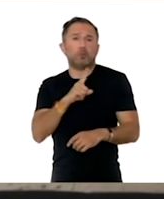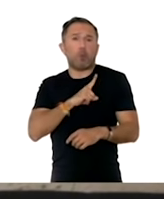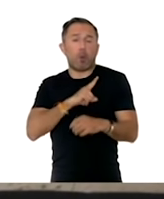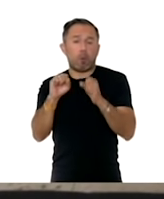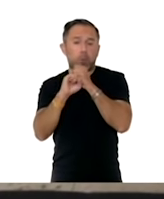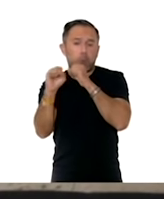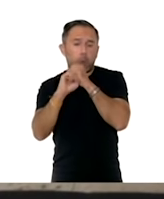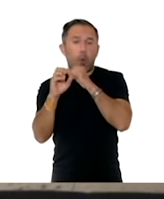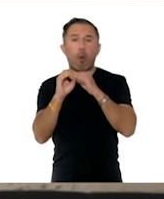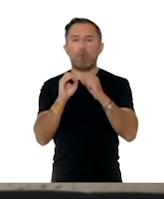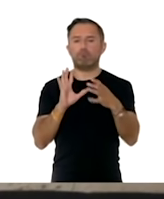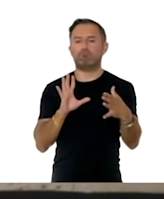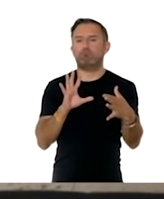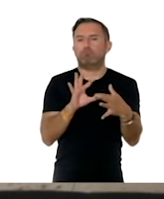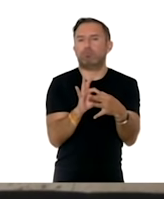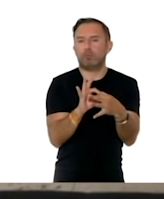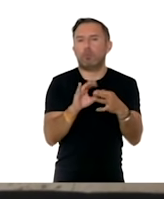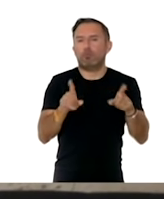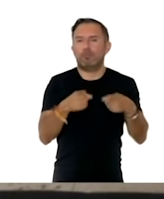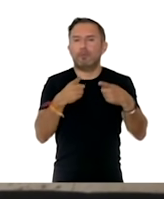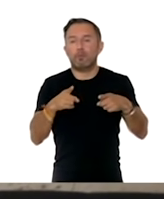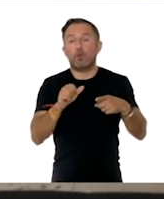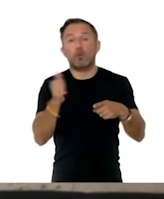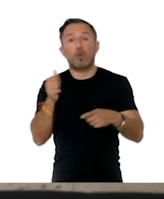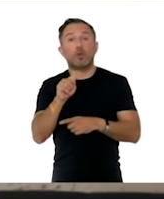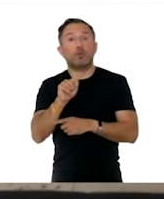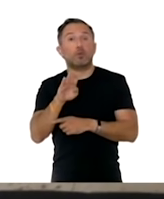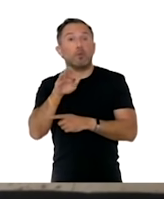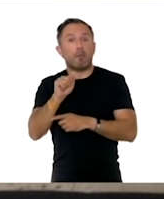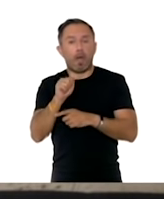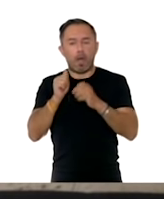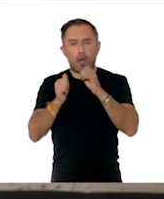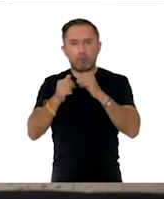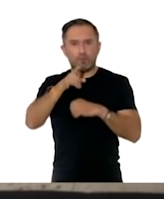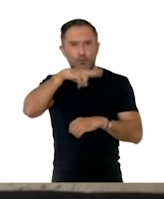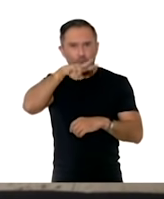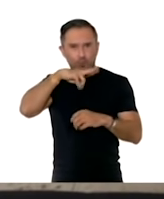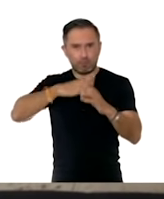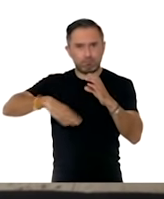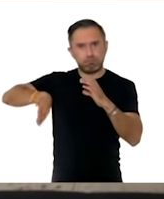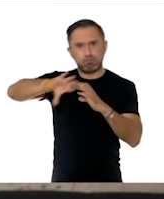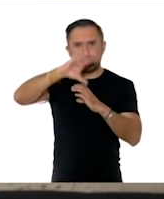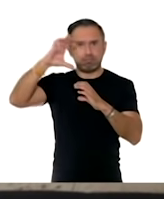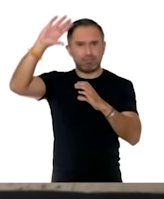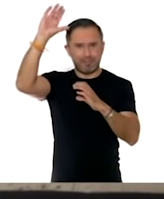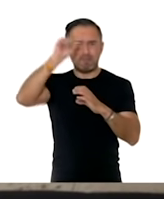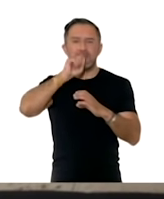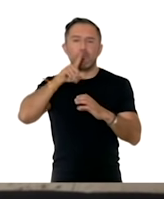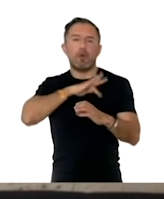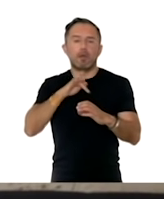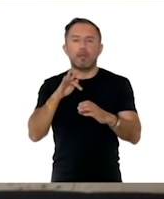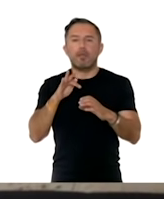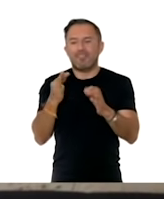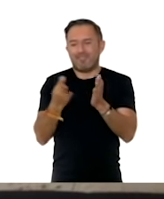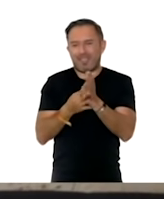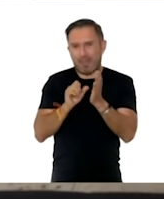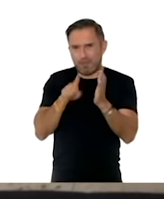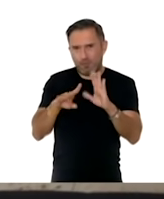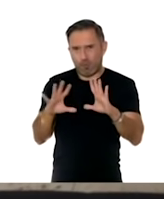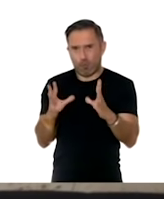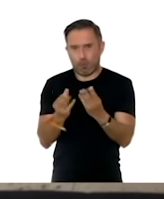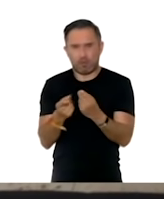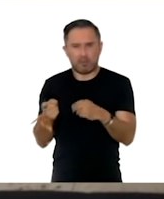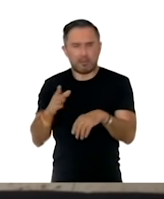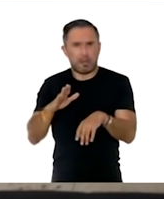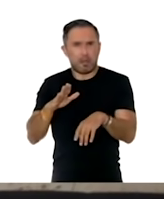En cuanto a la tuba es también de la familia de los metales, tiene un registro, el más grave que